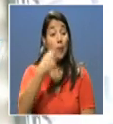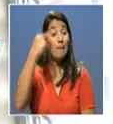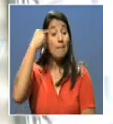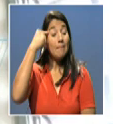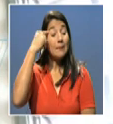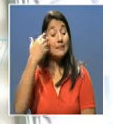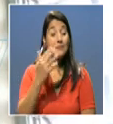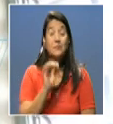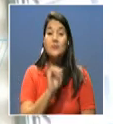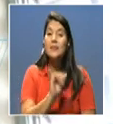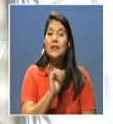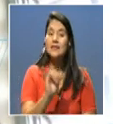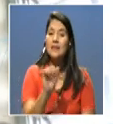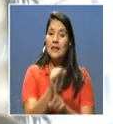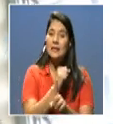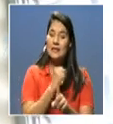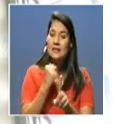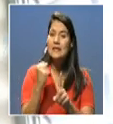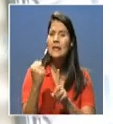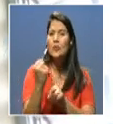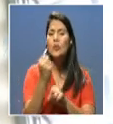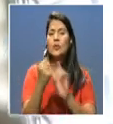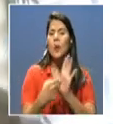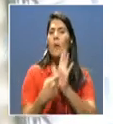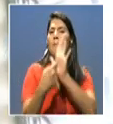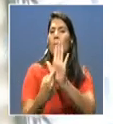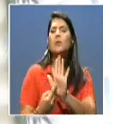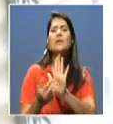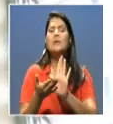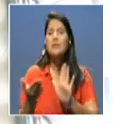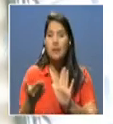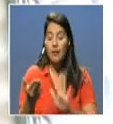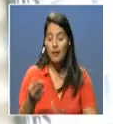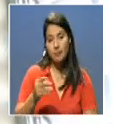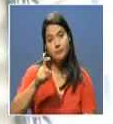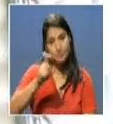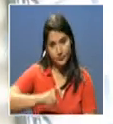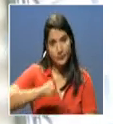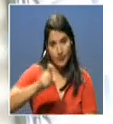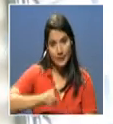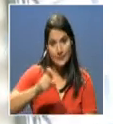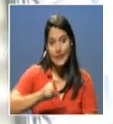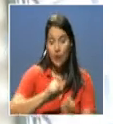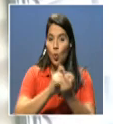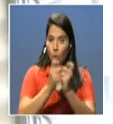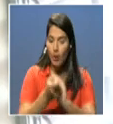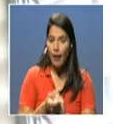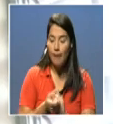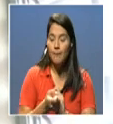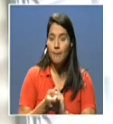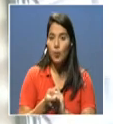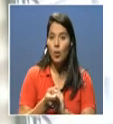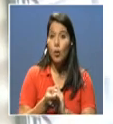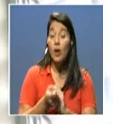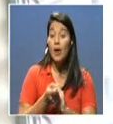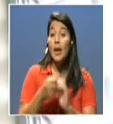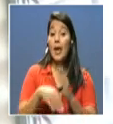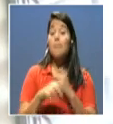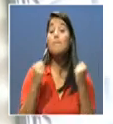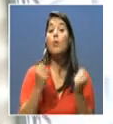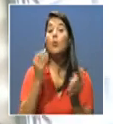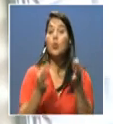estas circunstancias reflejan no solo la necesidad de esa reforma, sino que la misma